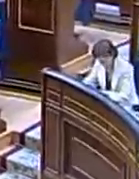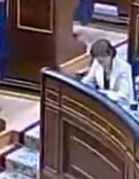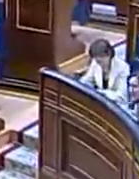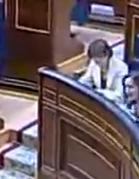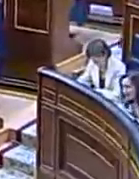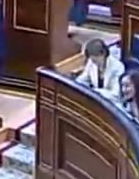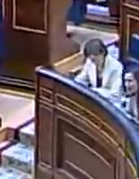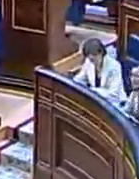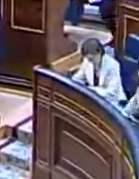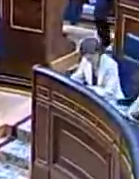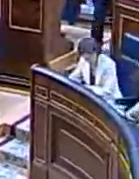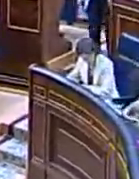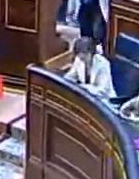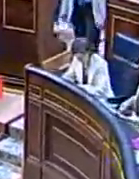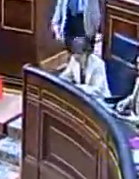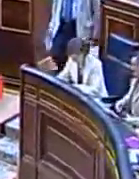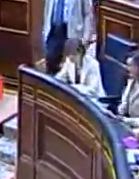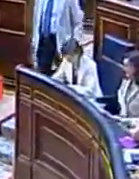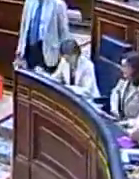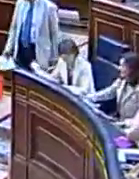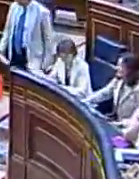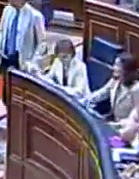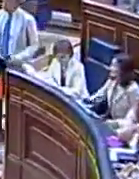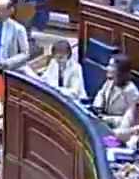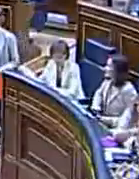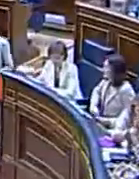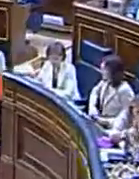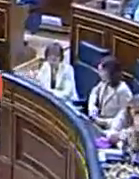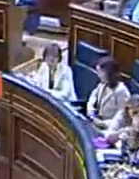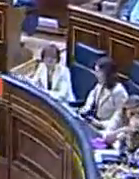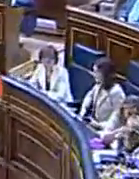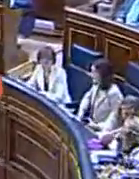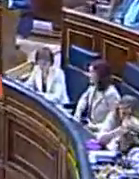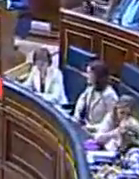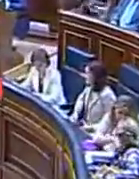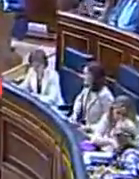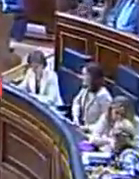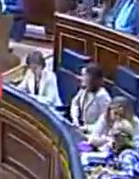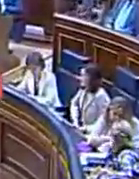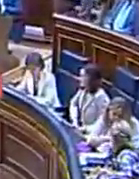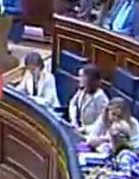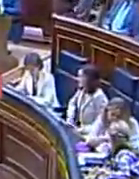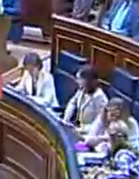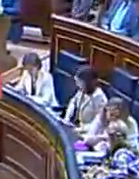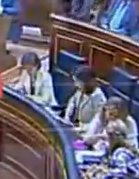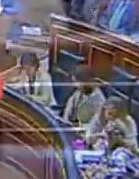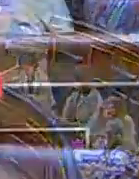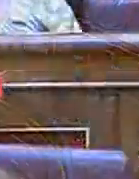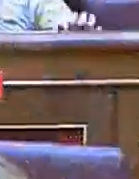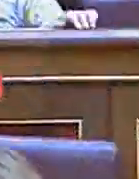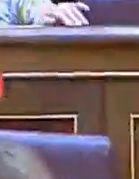Partido Socialista, que, como no podía ser de otra manera, es la única formación que ha apoyado el discurso del presidente del